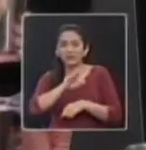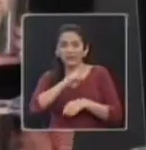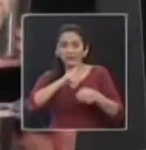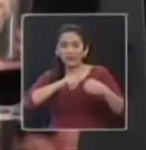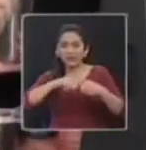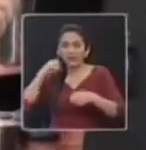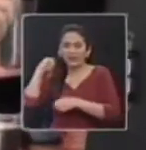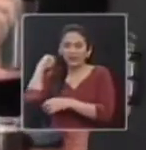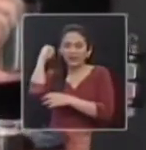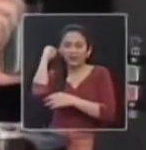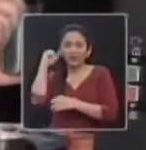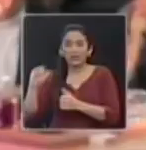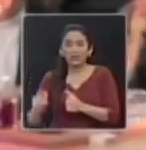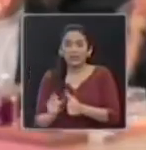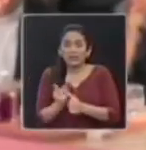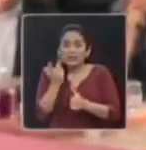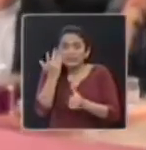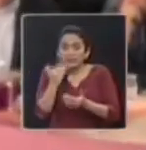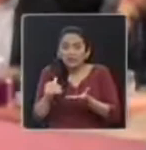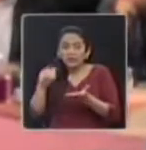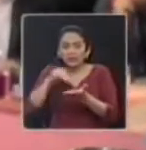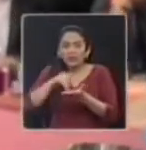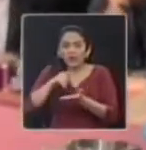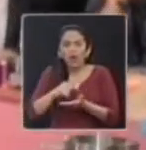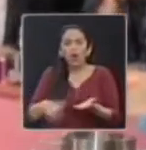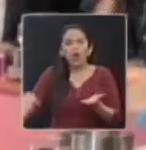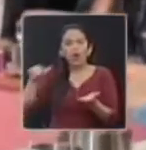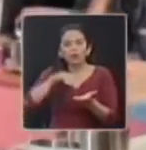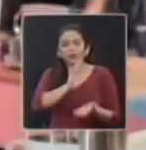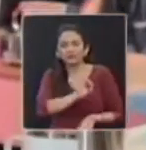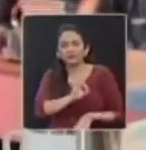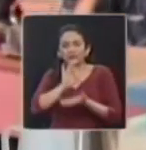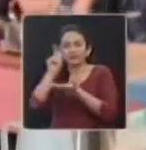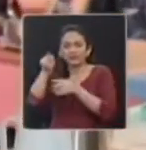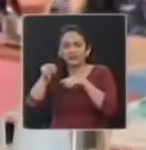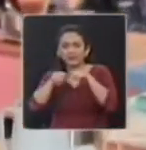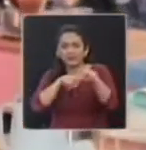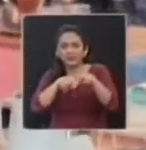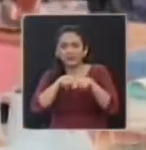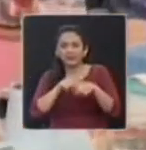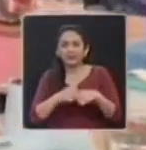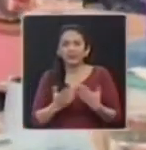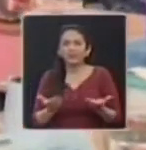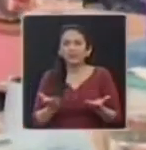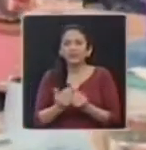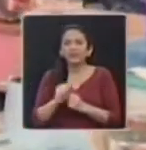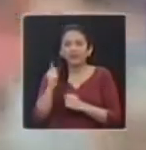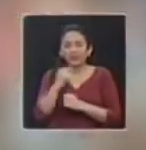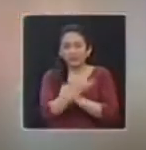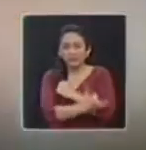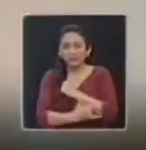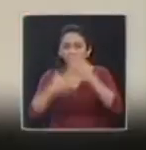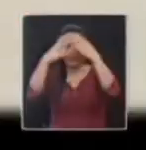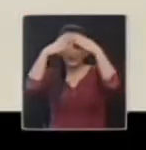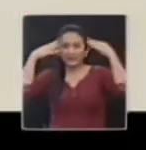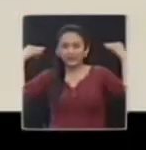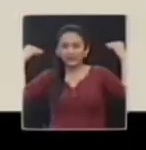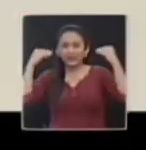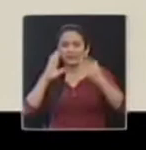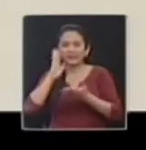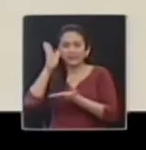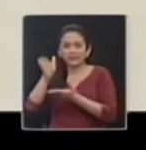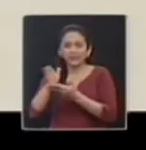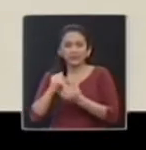nuestro país por tercera ocasión en la competencia que se desarrollará el próximo año en Ámsterdam, Holanda. Es siempre